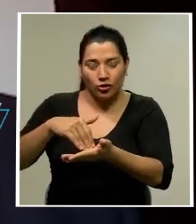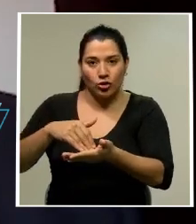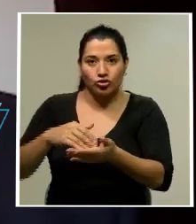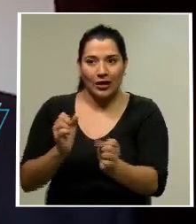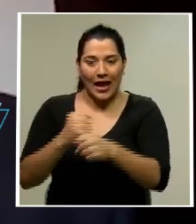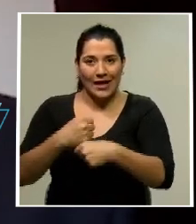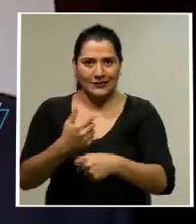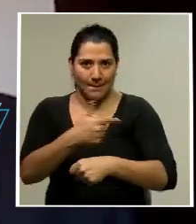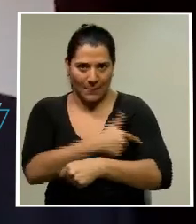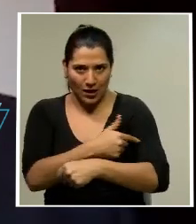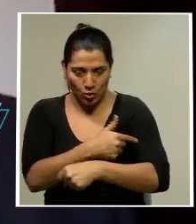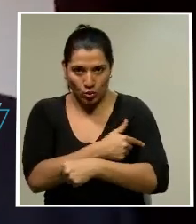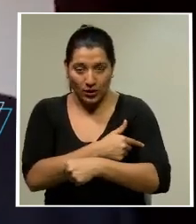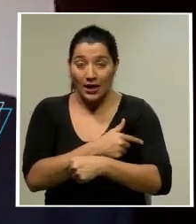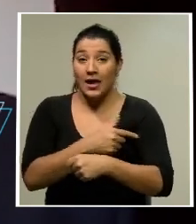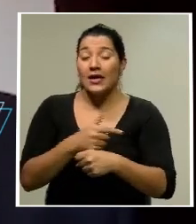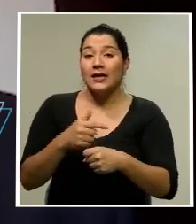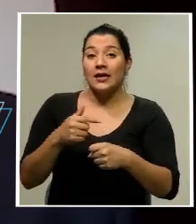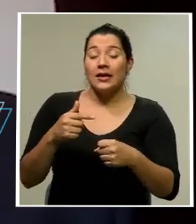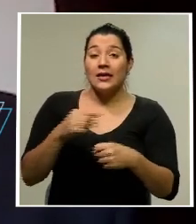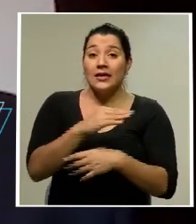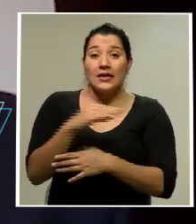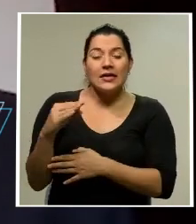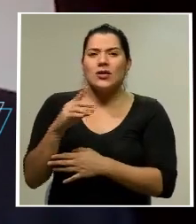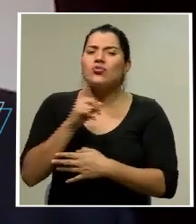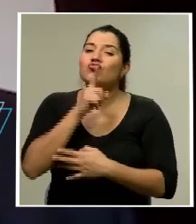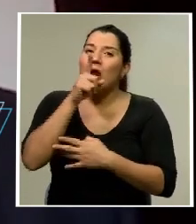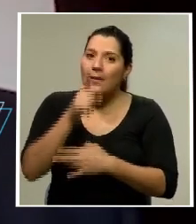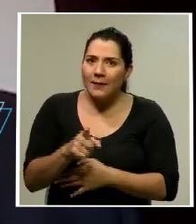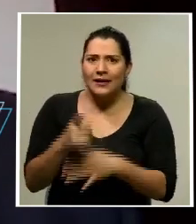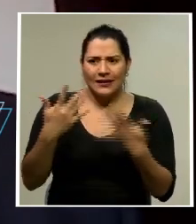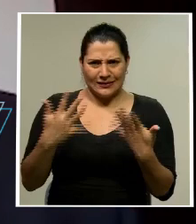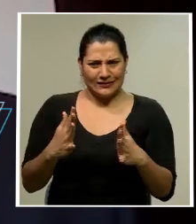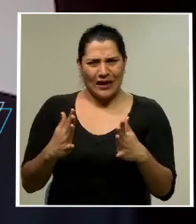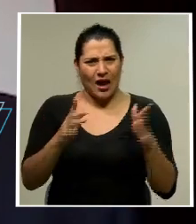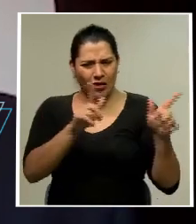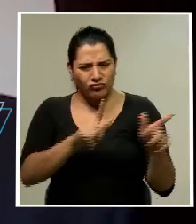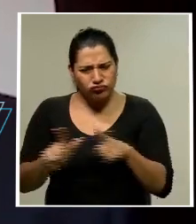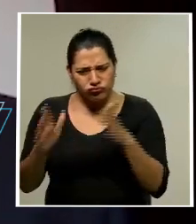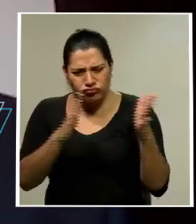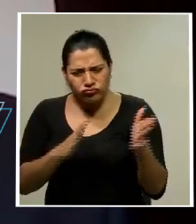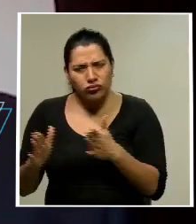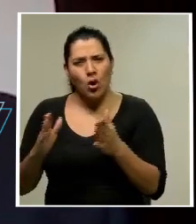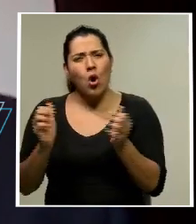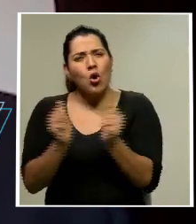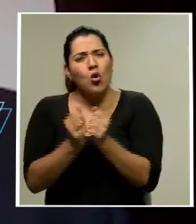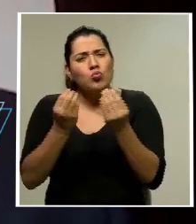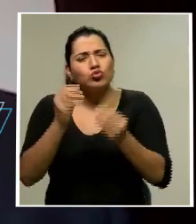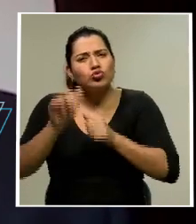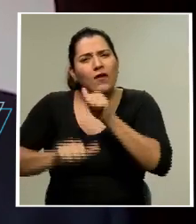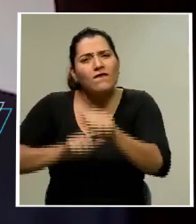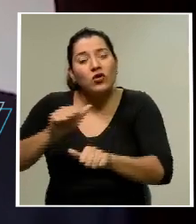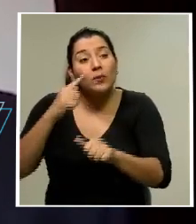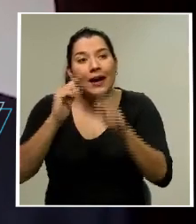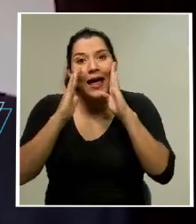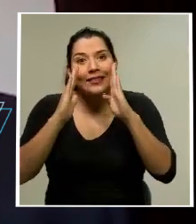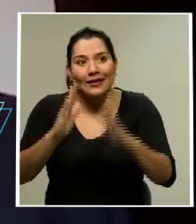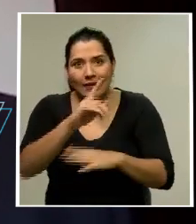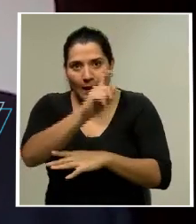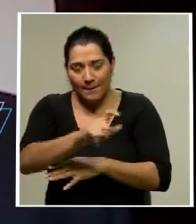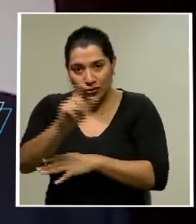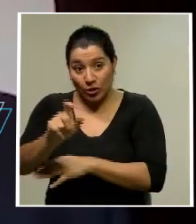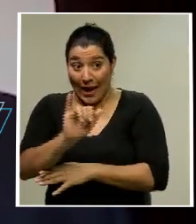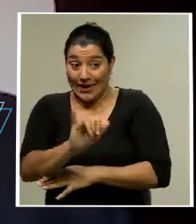áreas de salud tienen programados y realmente preparados con muchísimo esfuerzo para la población, y esa es la